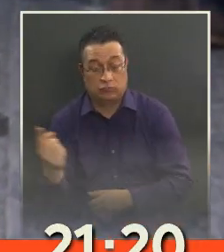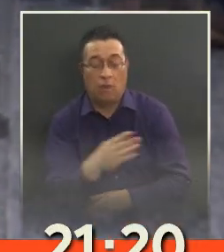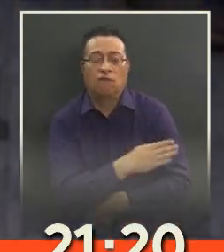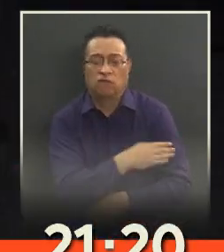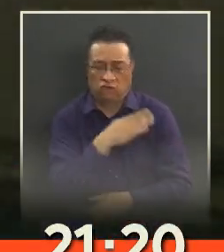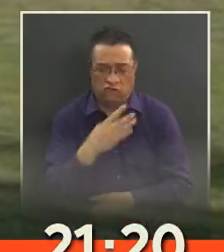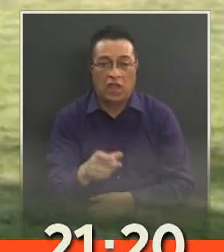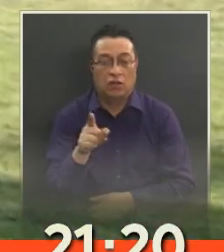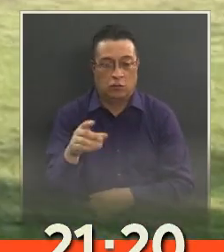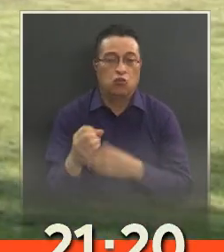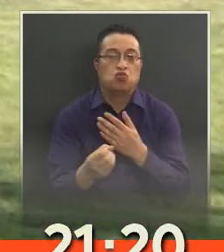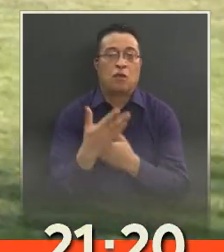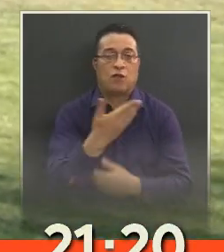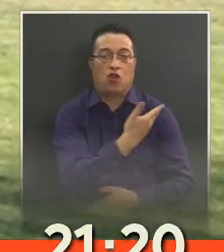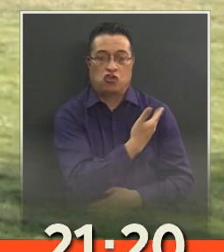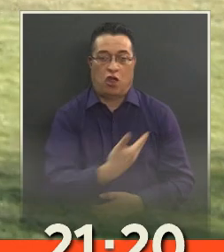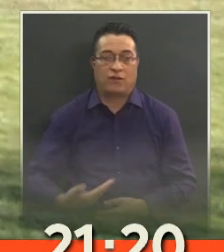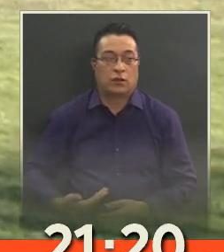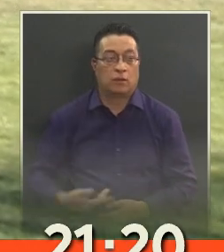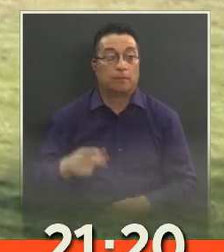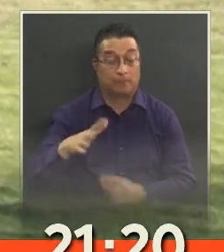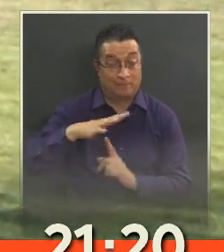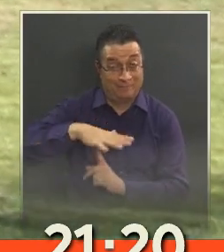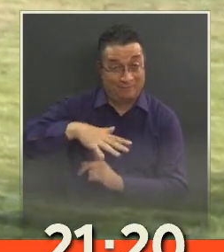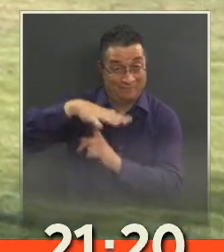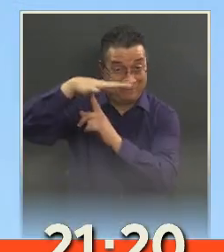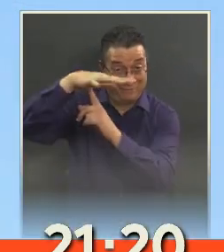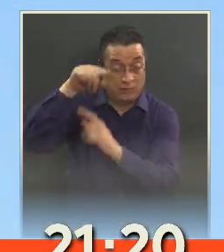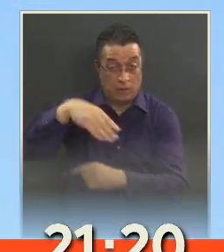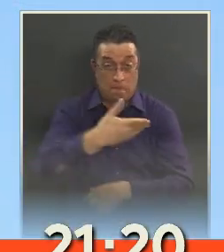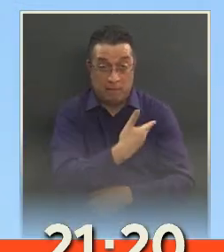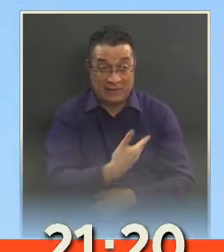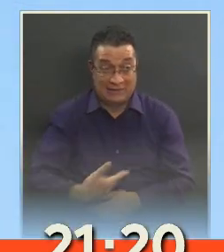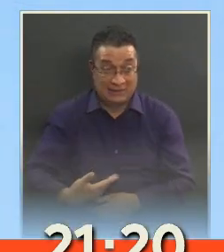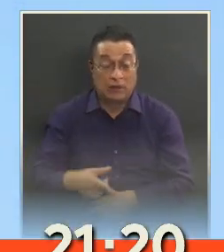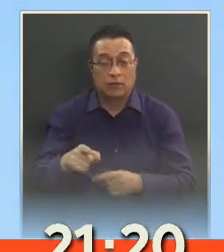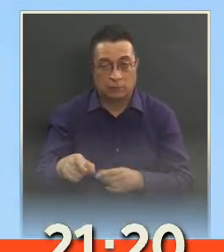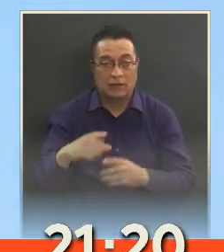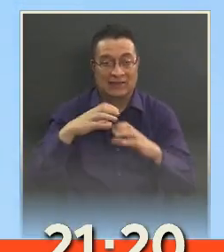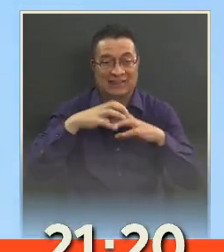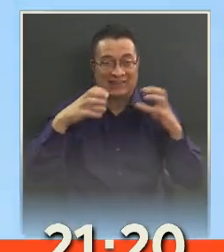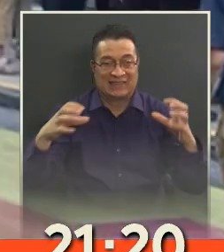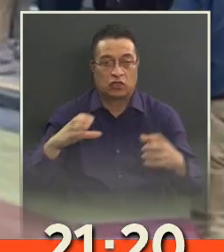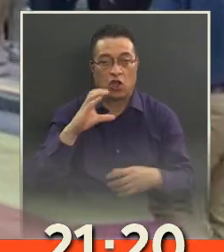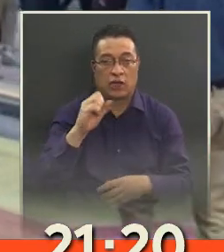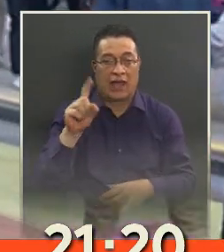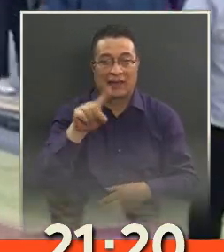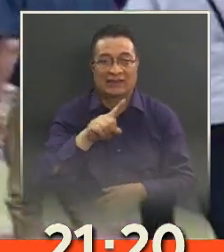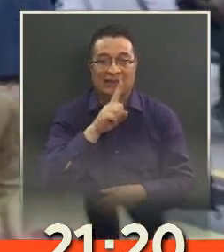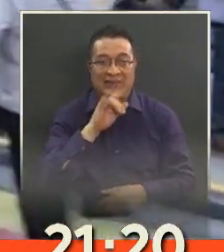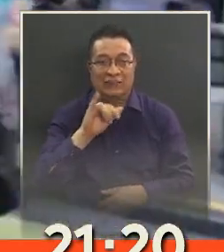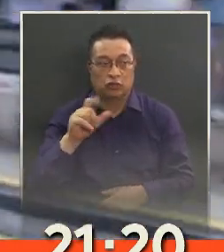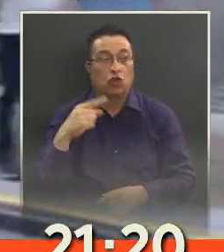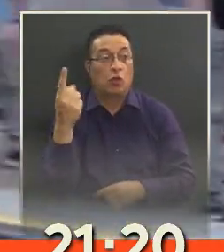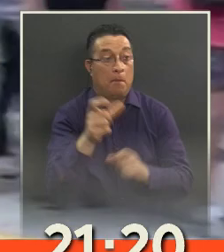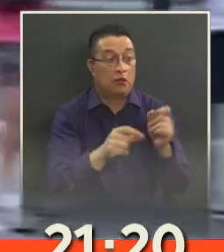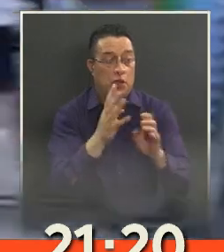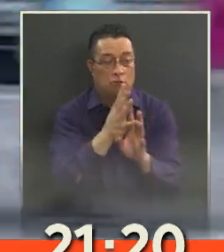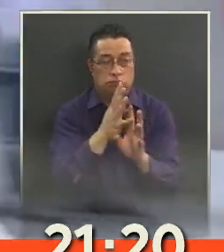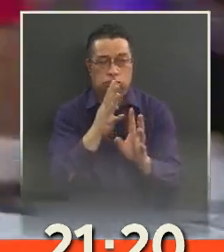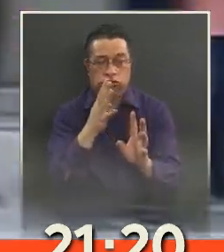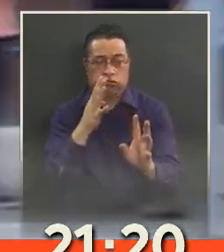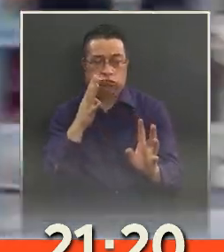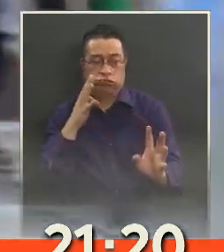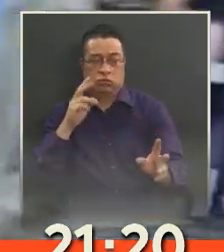en este nuevo gobierno. Y mientras el helicóptero del presidente iba saliendo desde Cerro Castillo, la gente hacía filas de varias cuadras para esperarlo